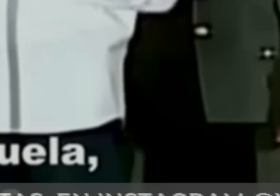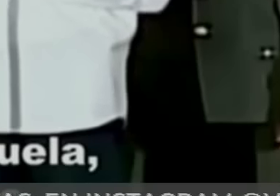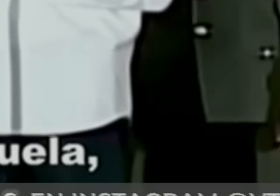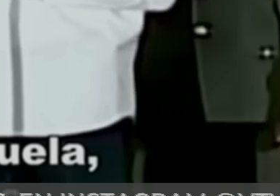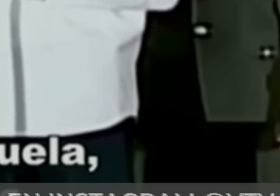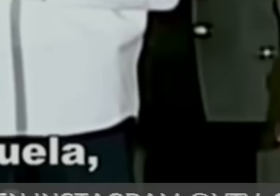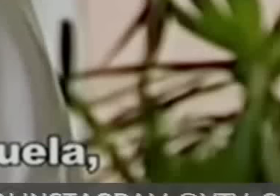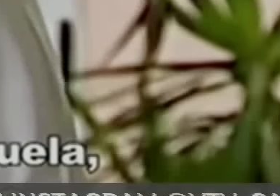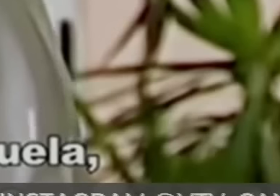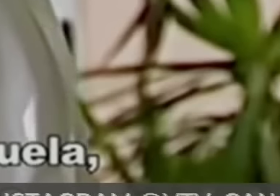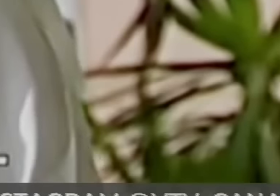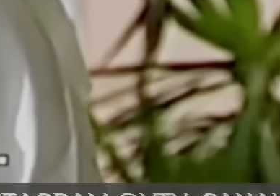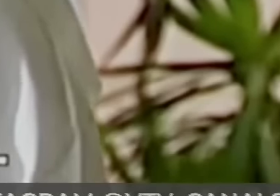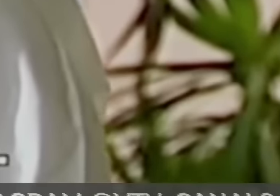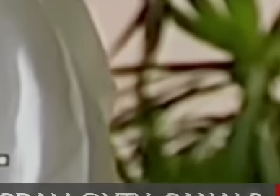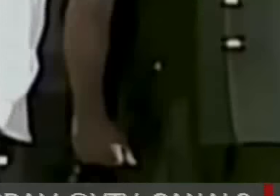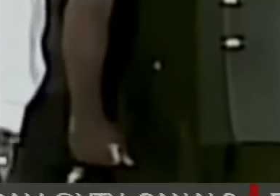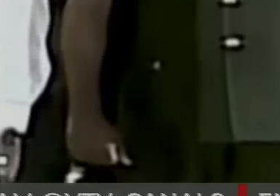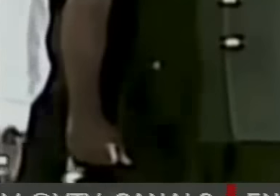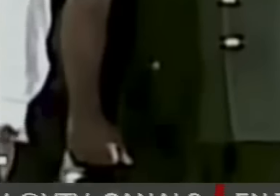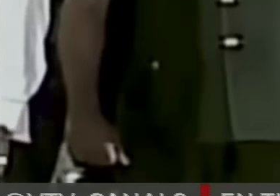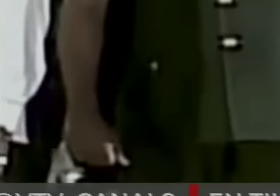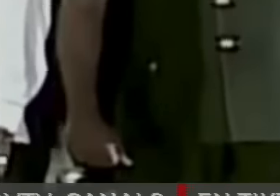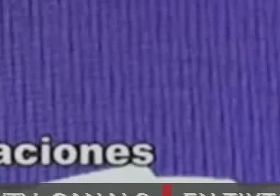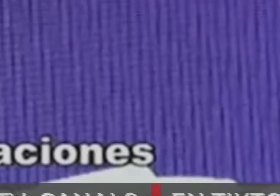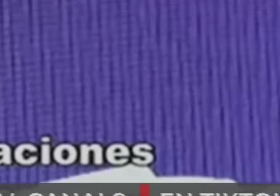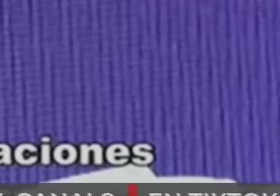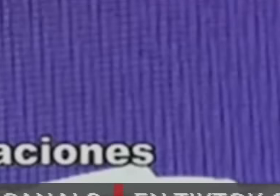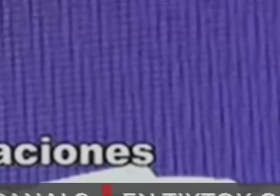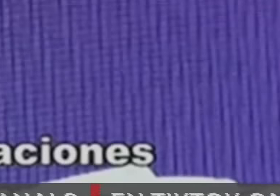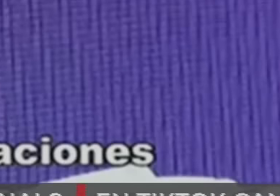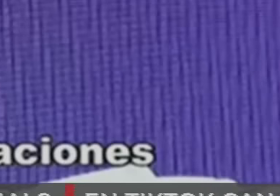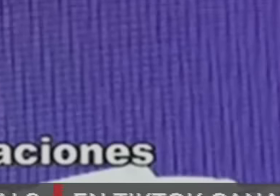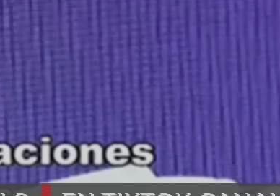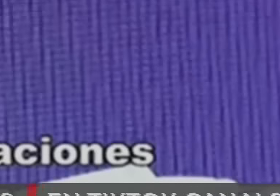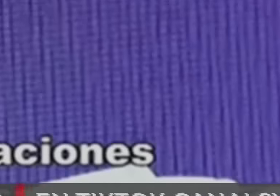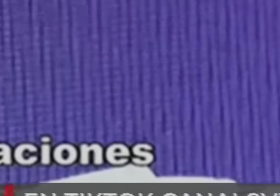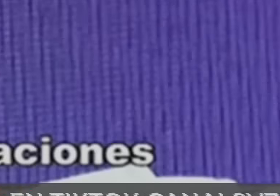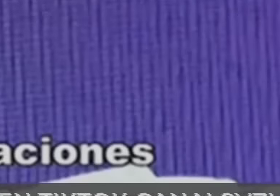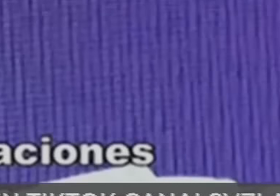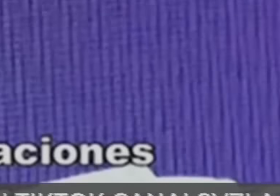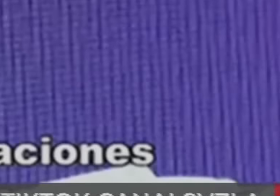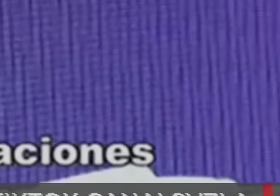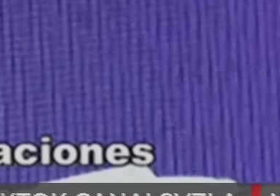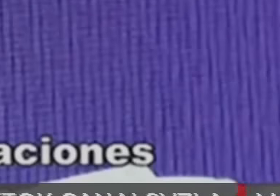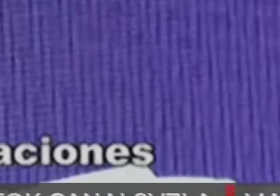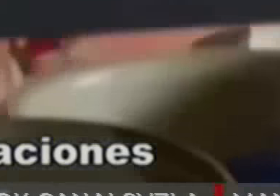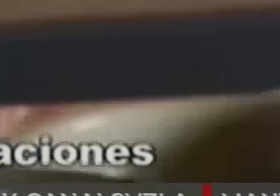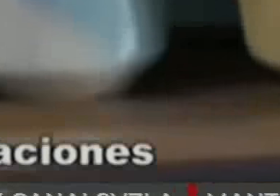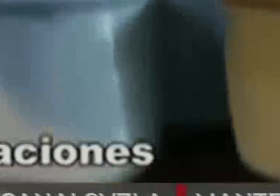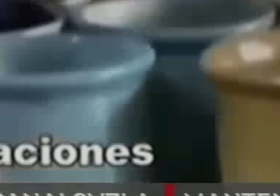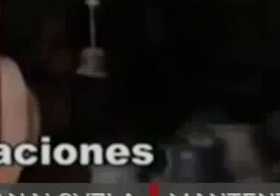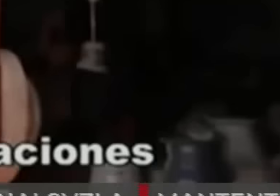quiere la paz y nosotros queremos también lo mejor para Colombia. Sigamos construyendo las mejores